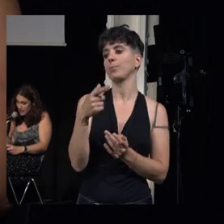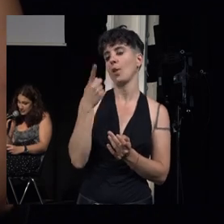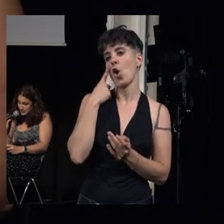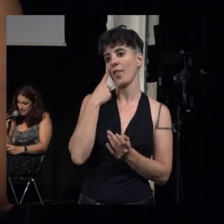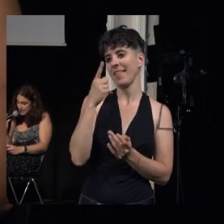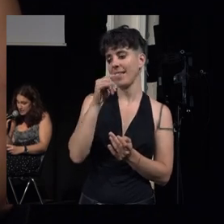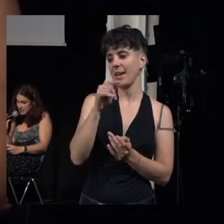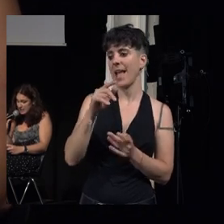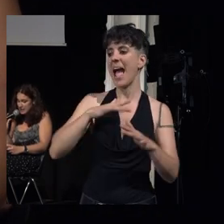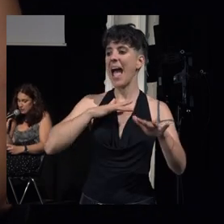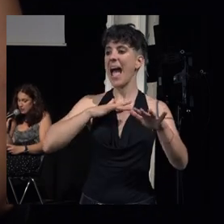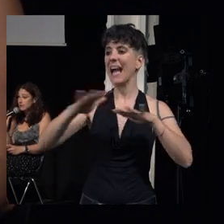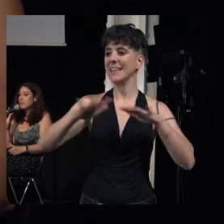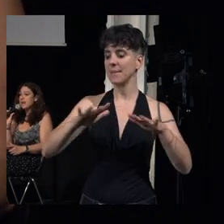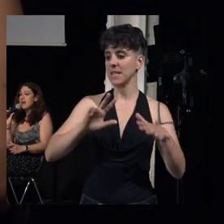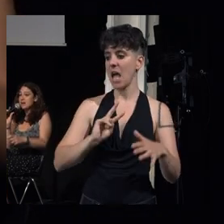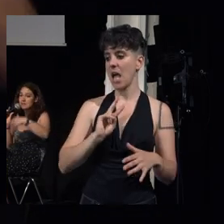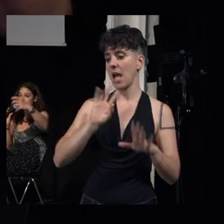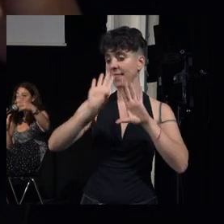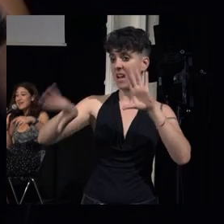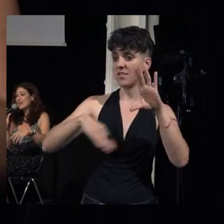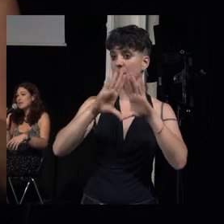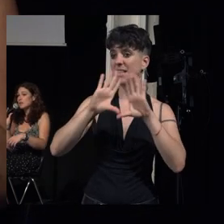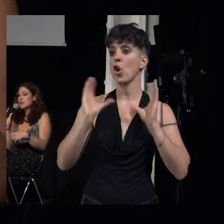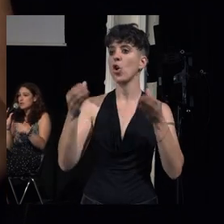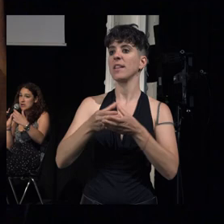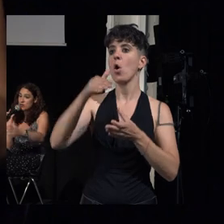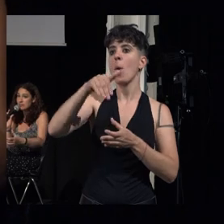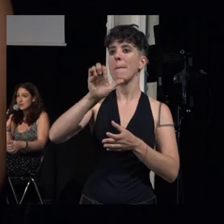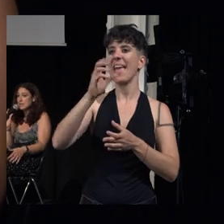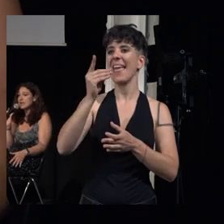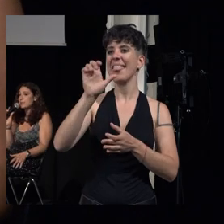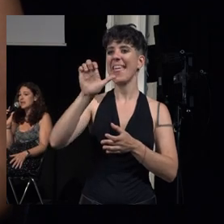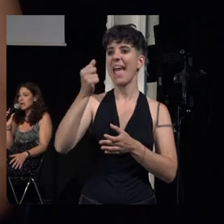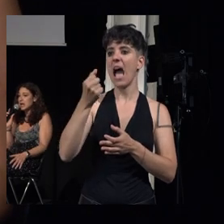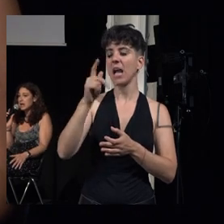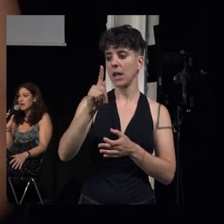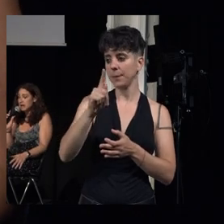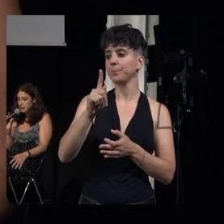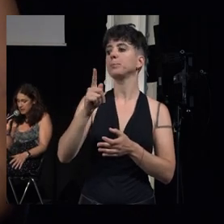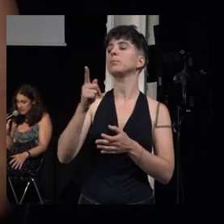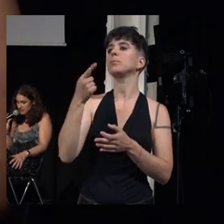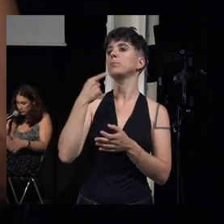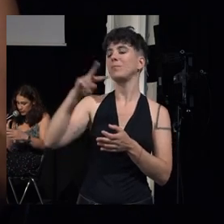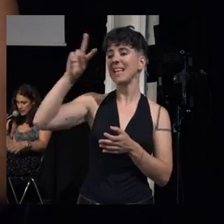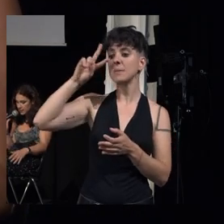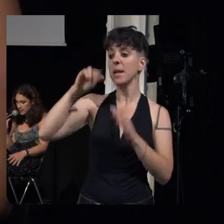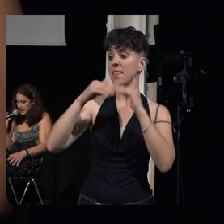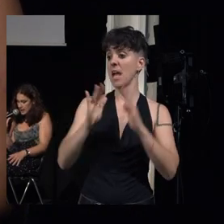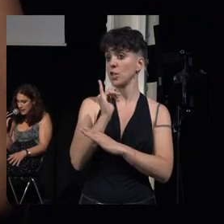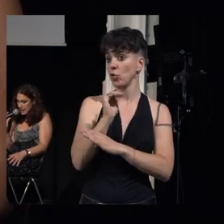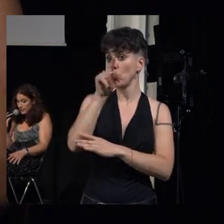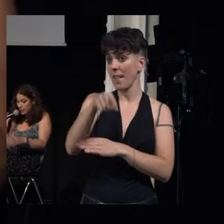Itu, activista transfeminista del colectivo MEDEAC, entre otras cosas, con también experiencia a nivel